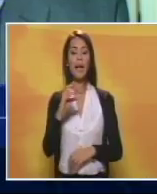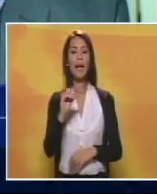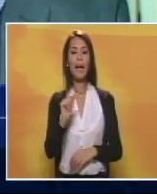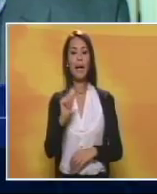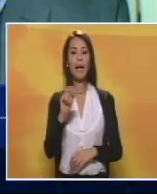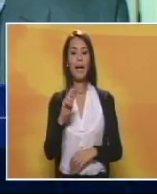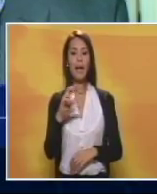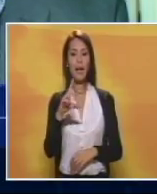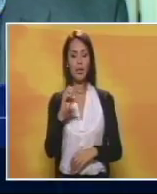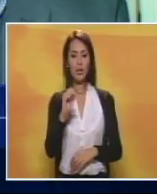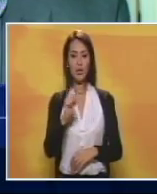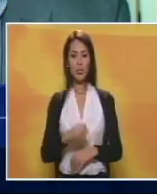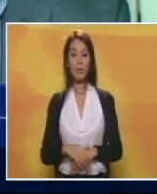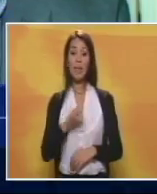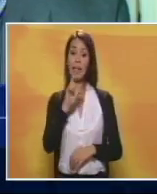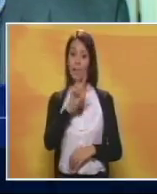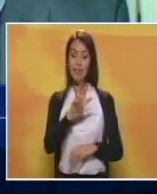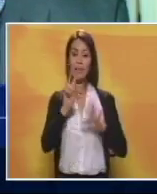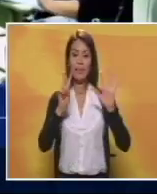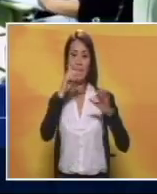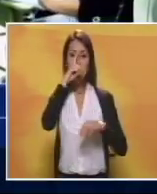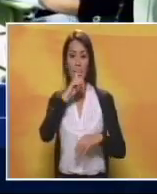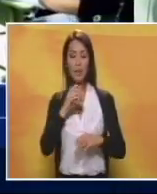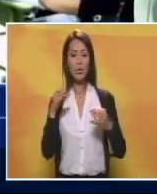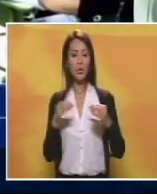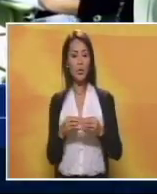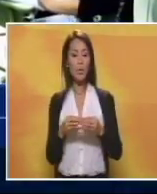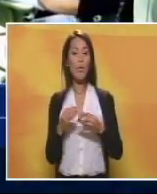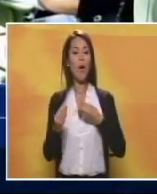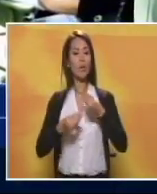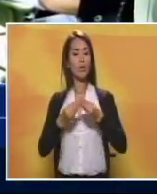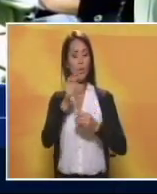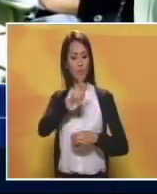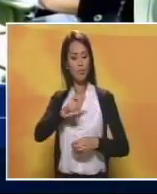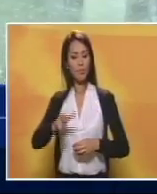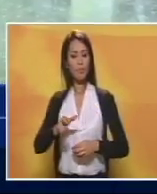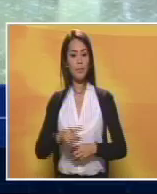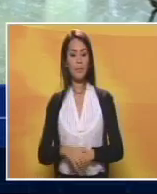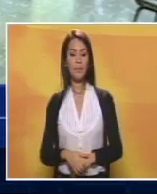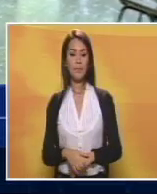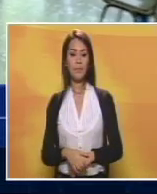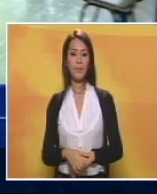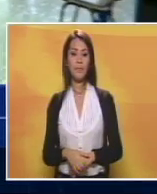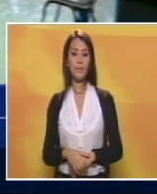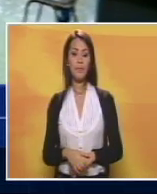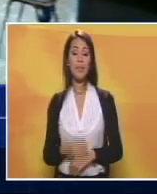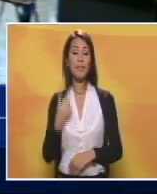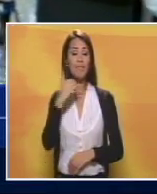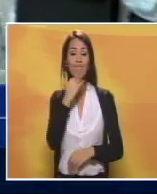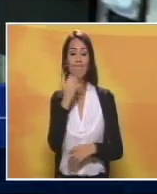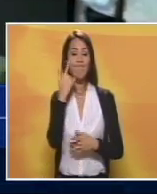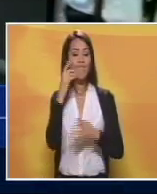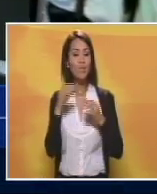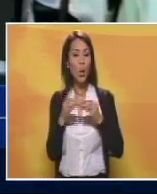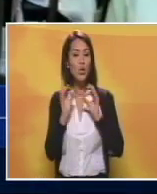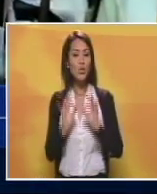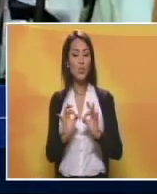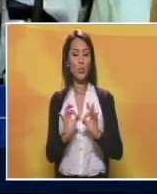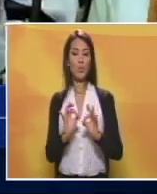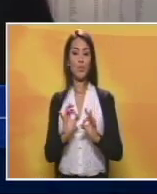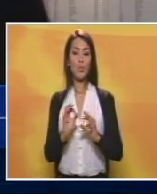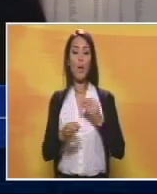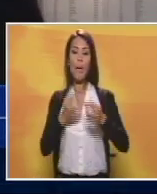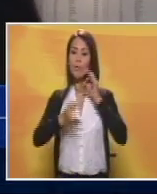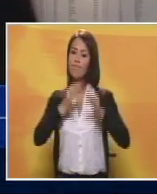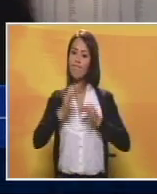de 37 años y del Partido Acción Ciudadana. Según el más reciente corte hecho por el